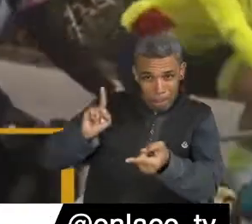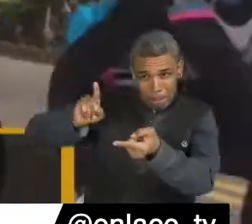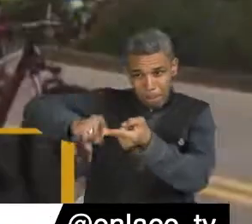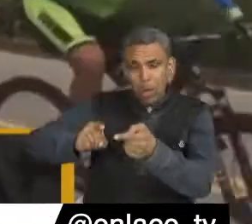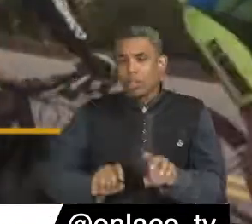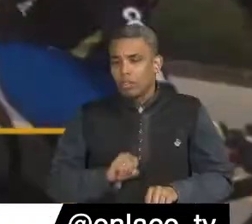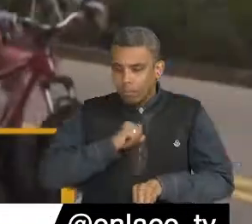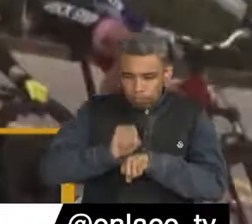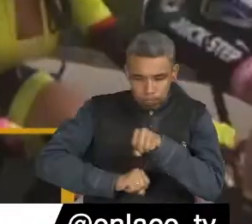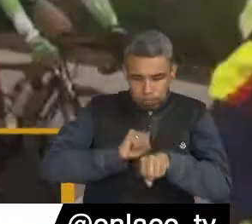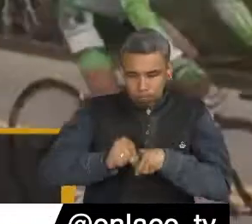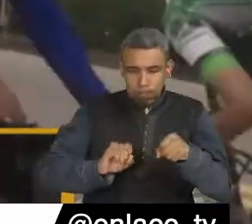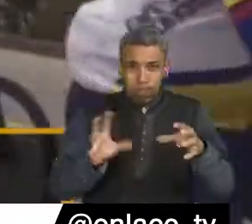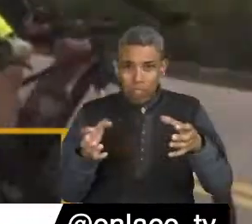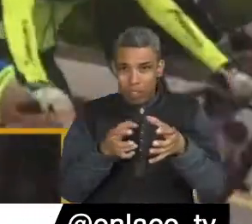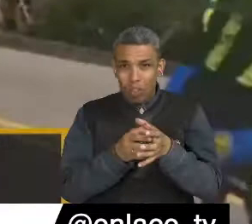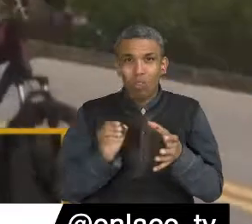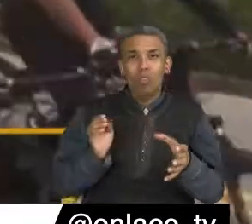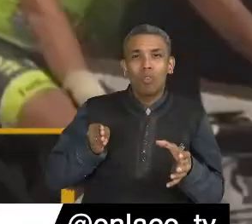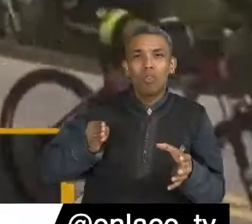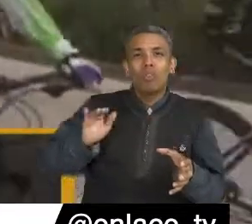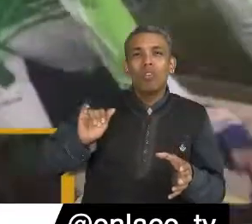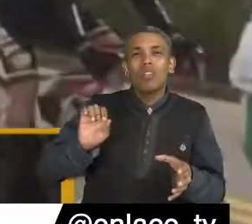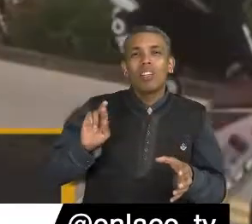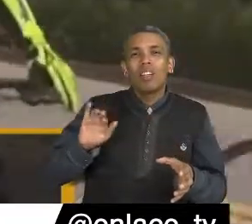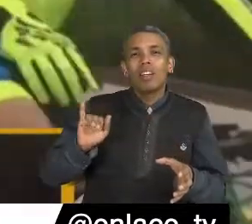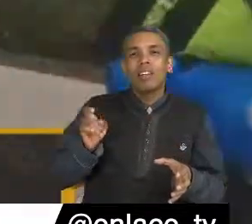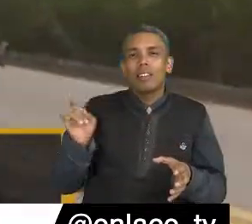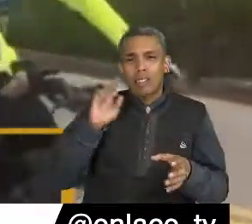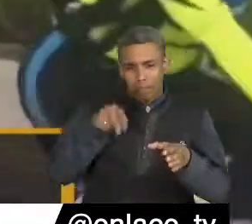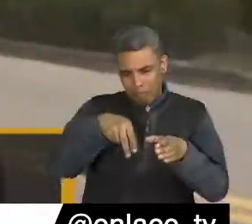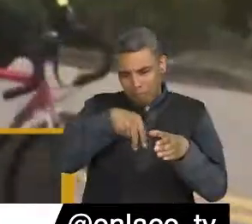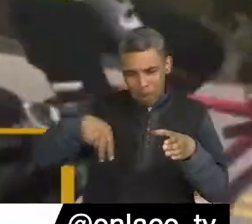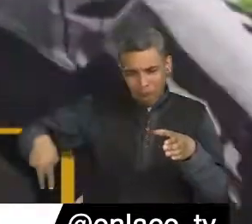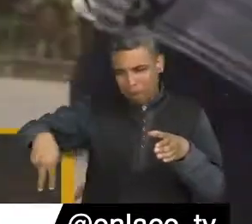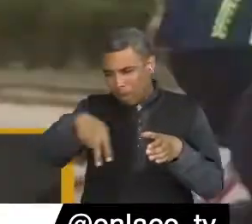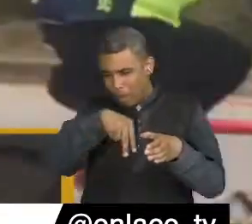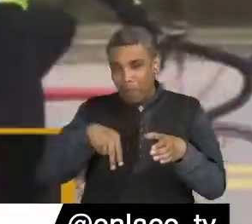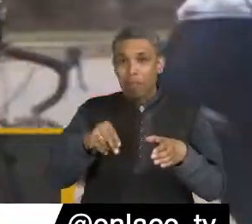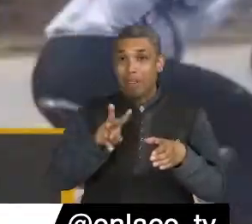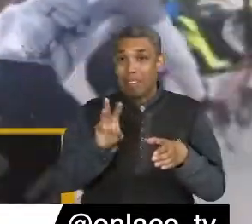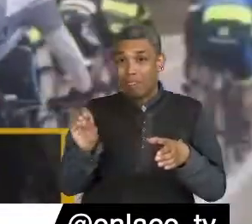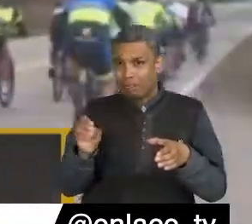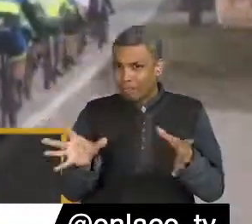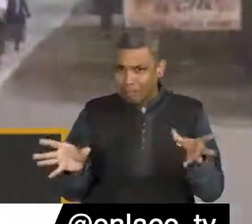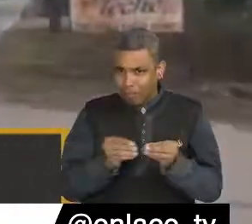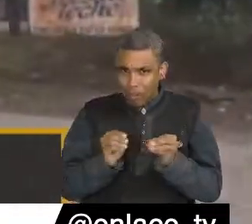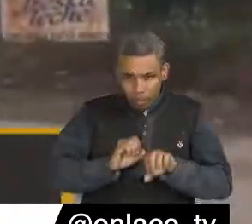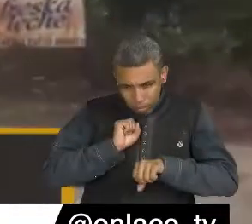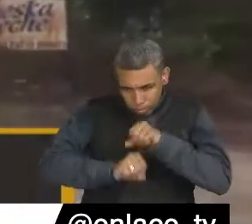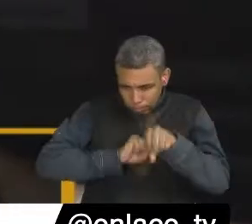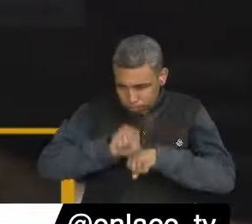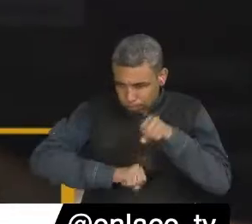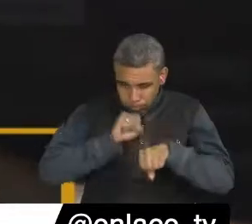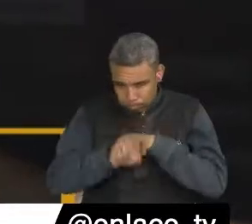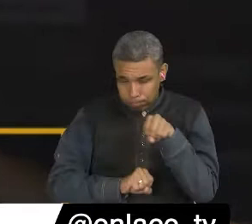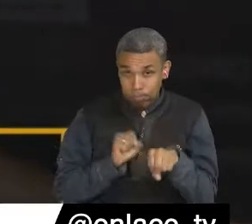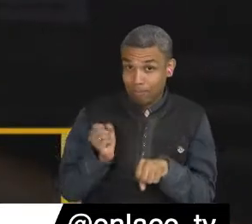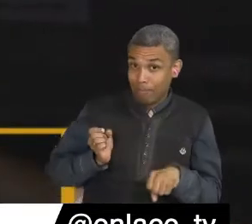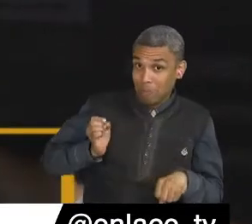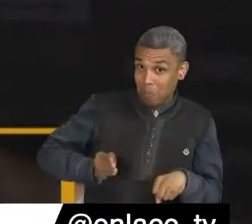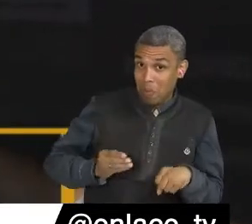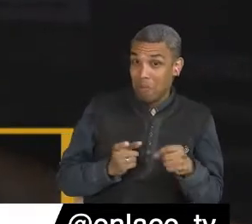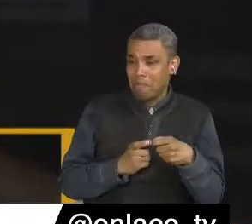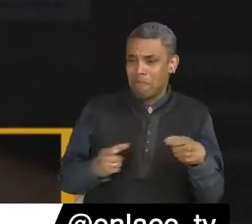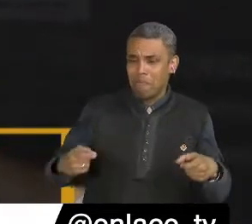sus integrantes. Es, según su presidente Gary Mesa, la 15ª travesía que realiza este club, el de mayor organización en la ciudad. Ya estamos